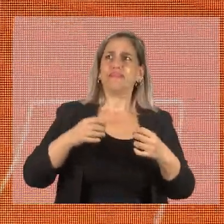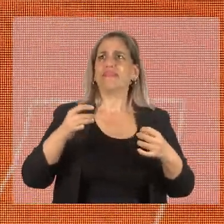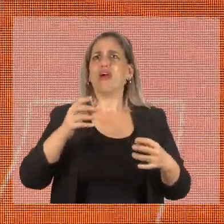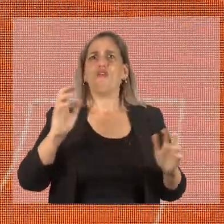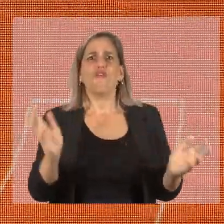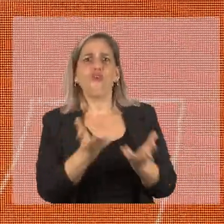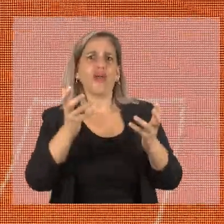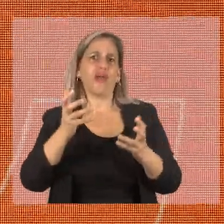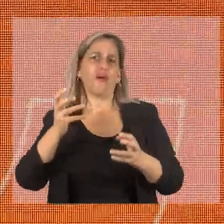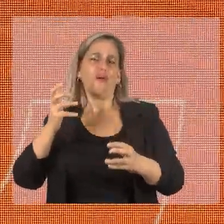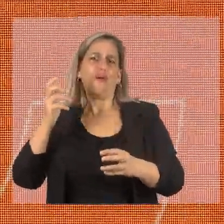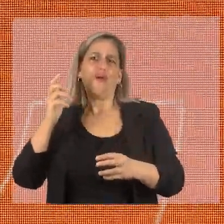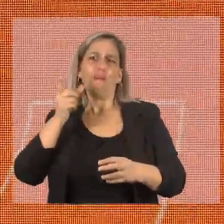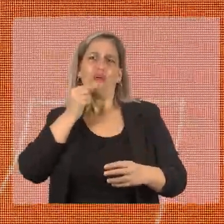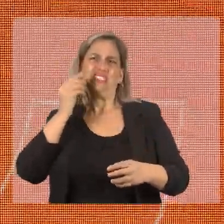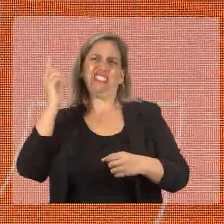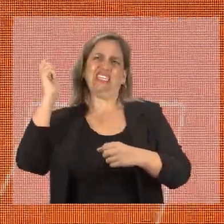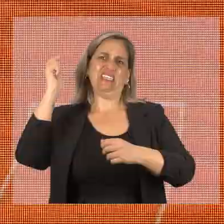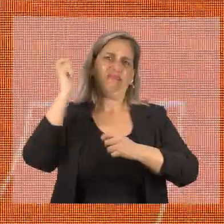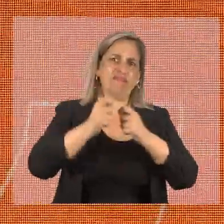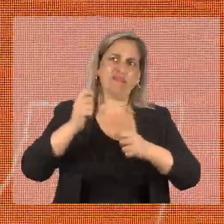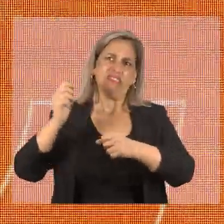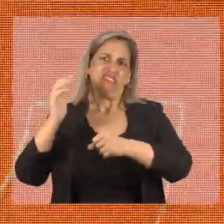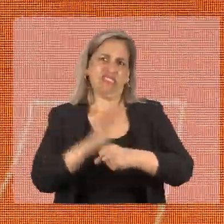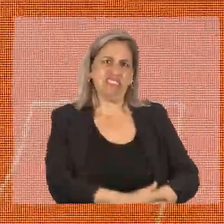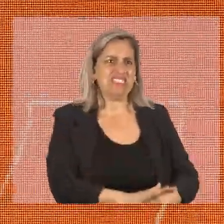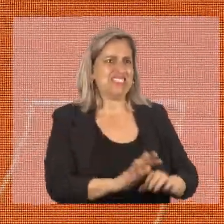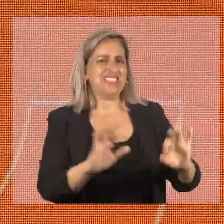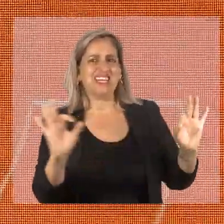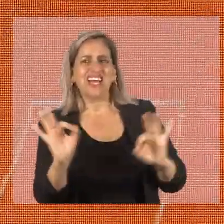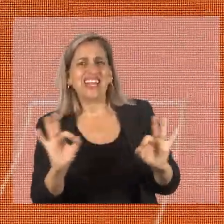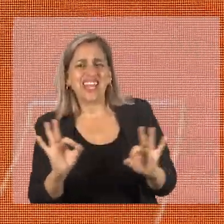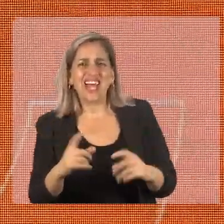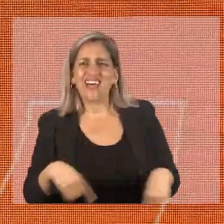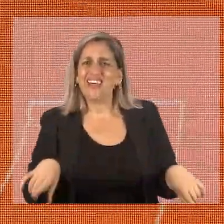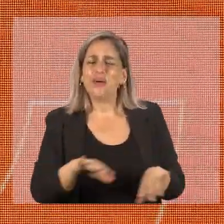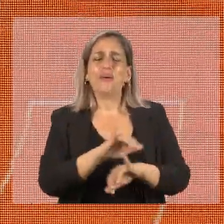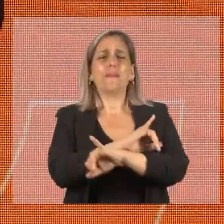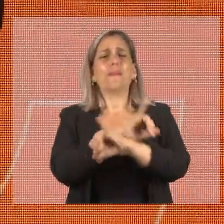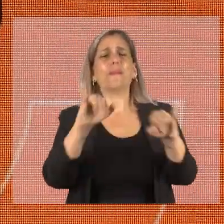fuego, la policía no tuvo que reprimir a palos a nadie. Uruguay transitó